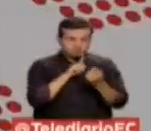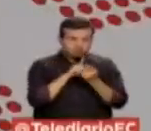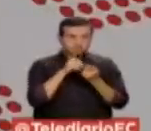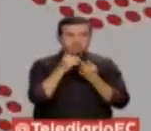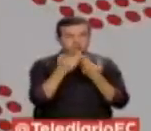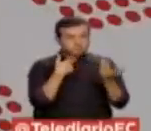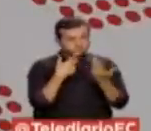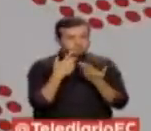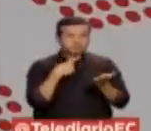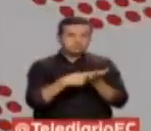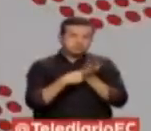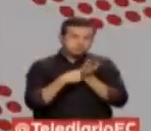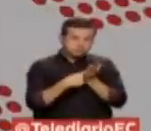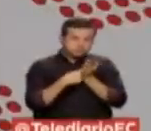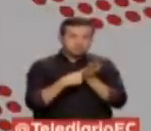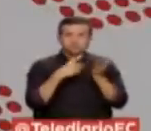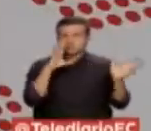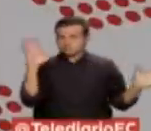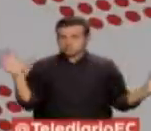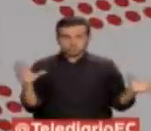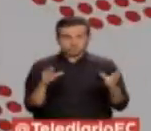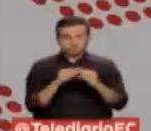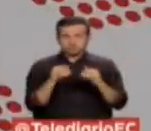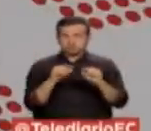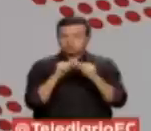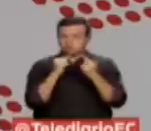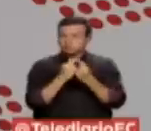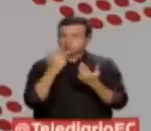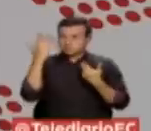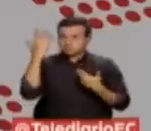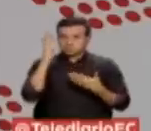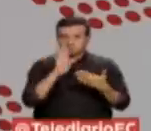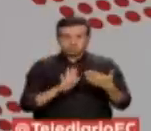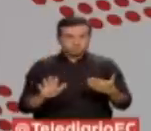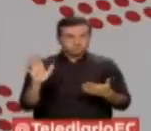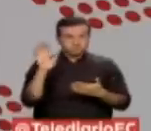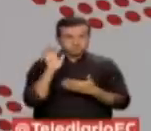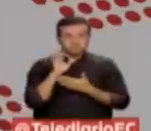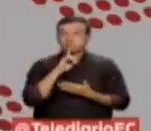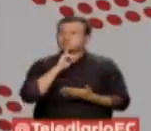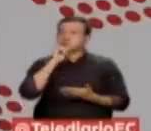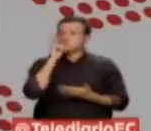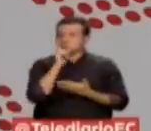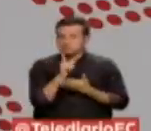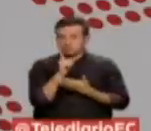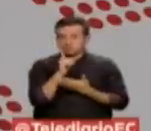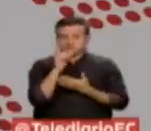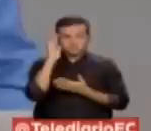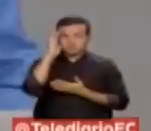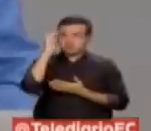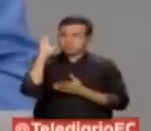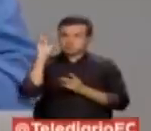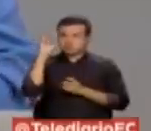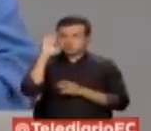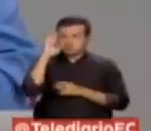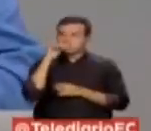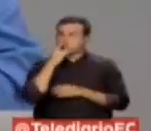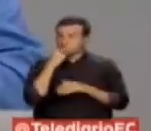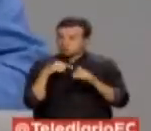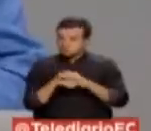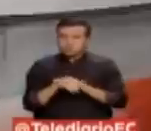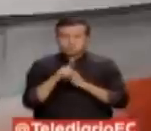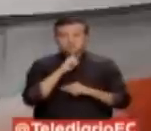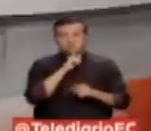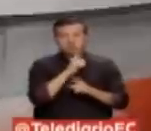foros En las reuniones con todos los sectores políticos del país y eso es correcto es parte de mi trab preocupa el tema del espionaje